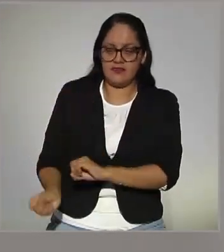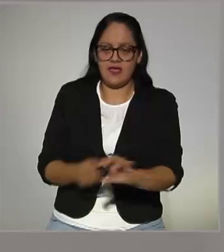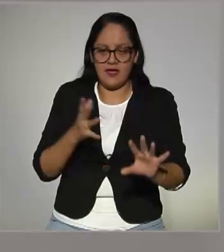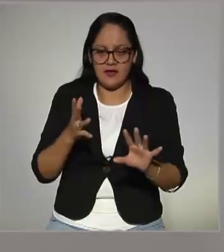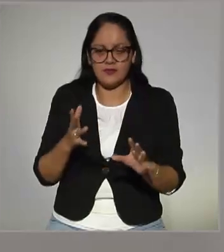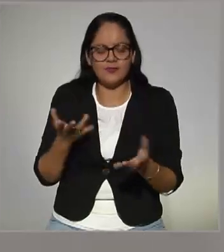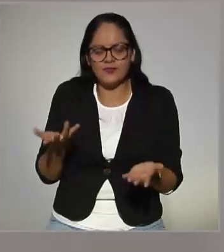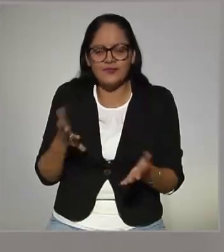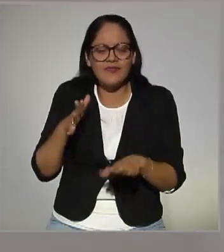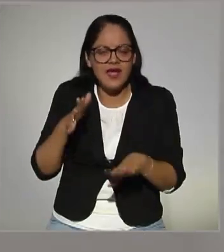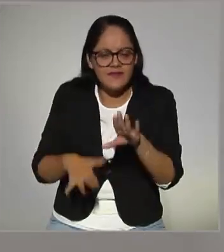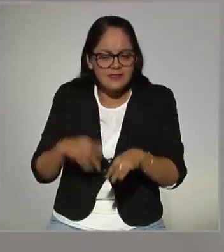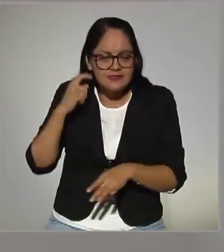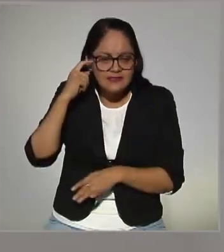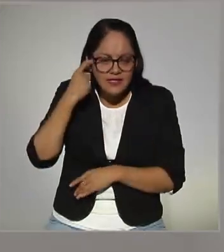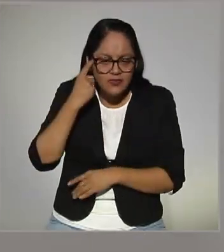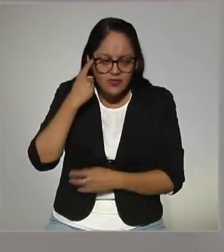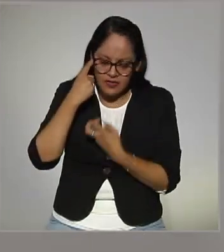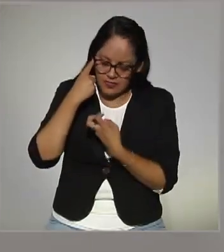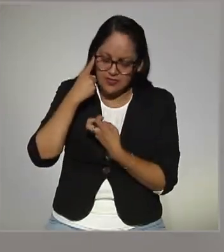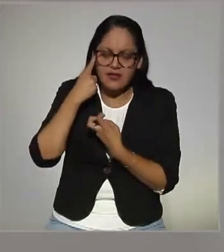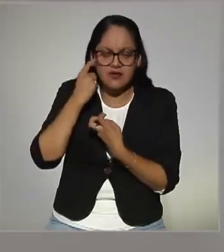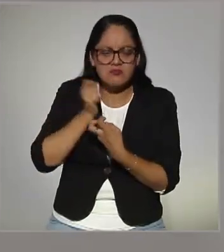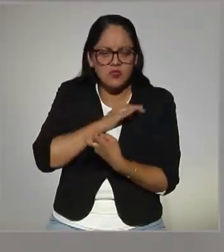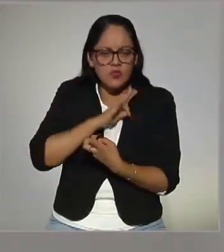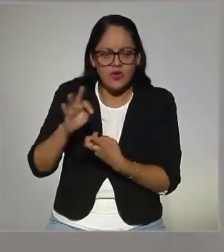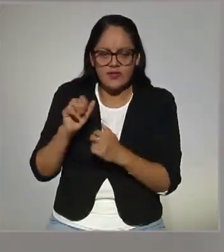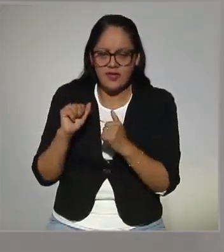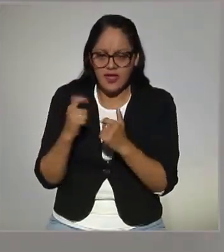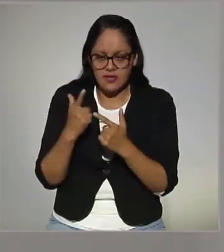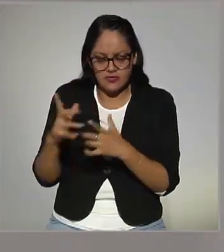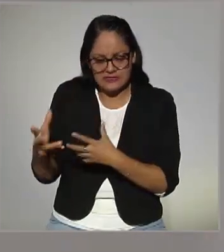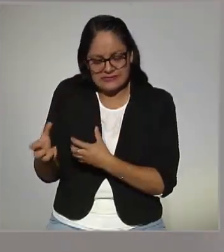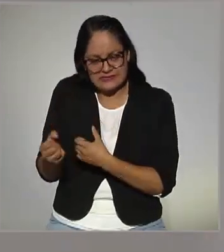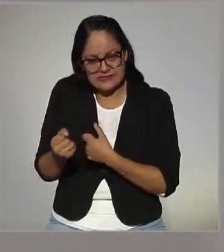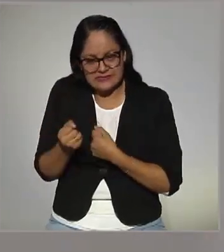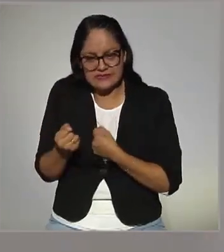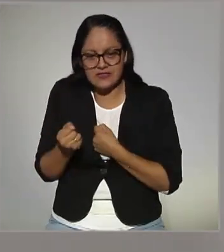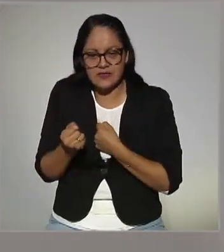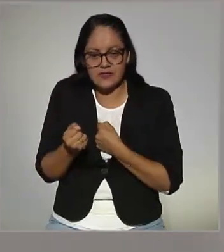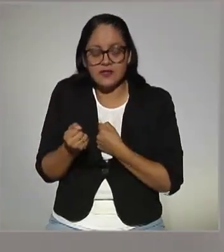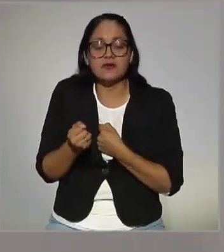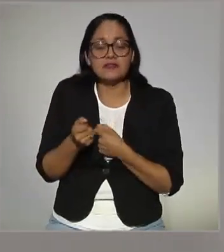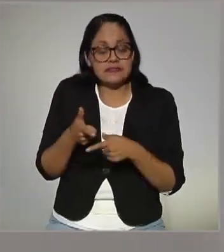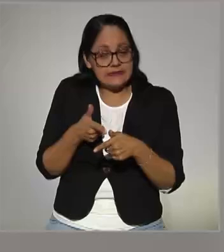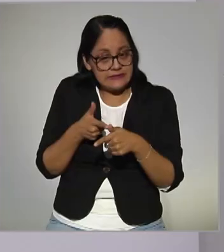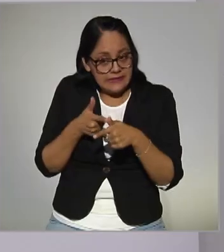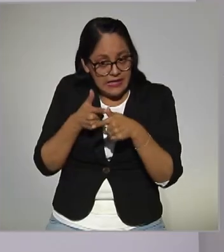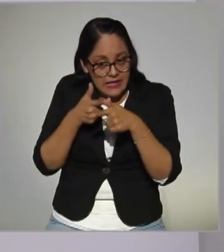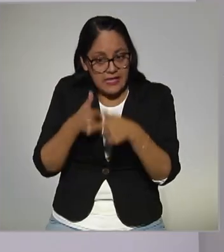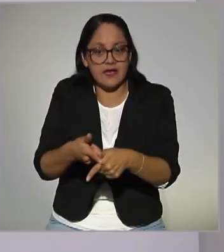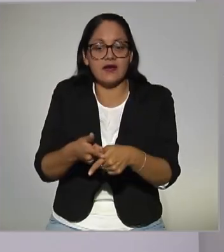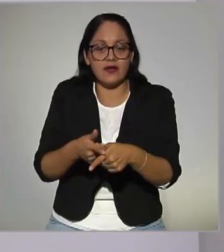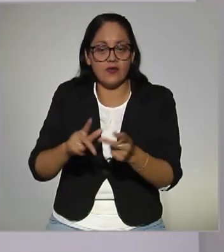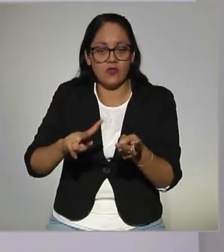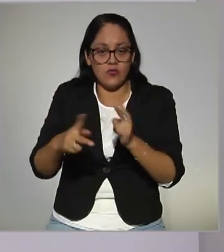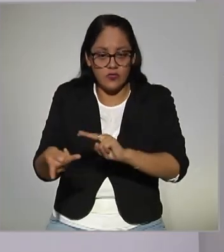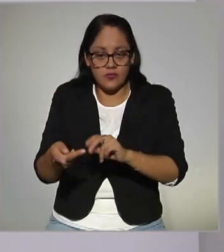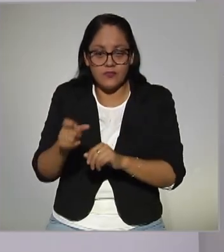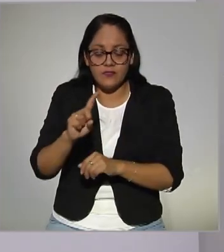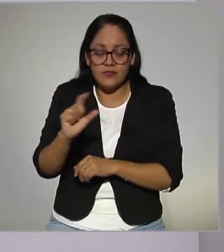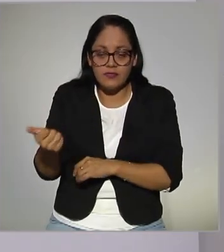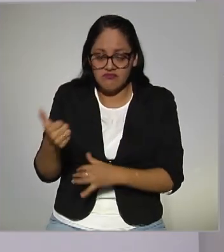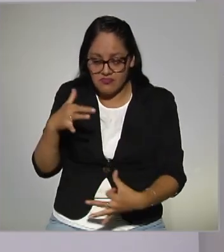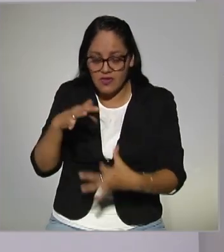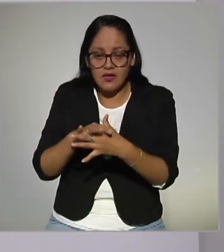sea, a veces estar enojado, como decía hace rato, con alguien puede ser una manera de retener al otro, de alguna manera, y de mantenerse sometido a ese otro a partir de un